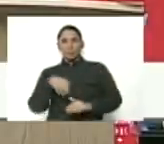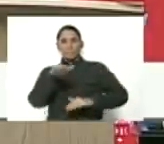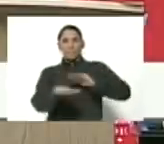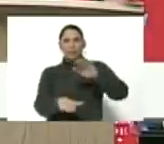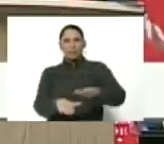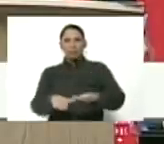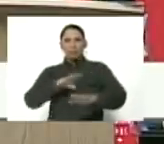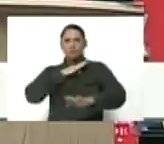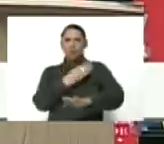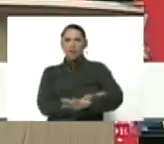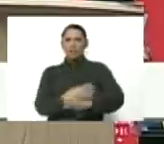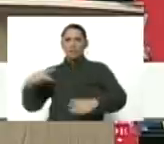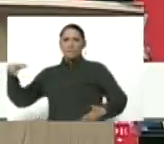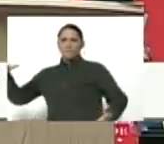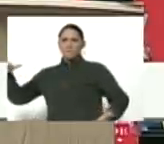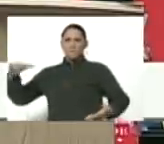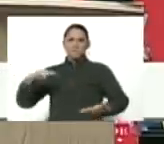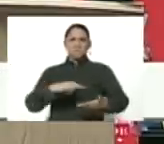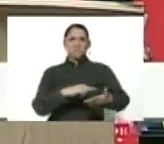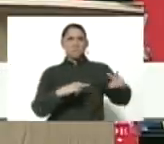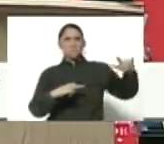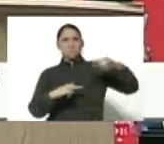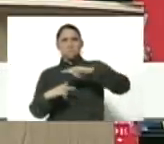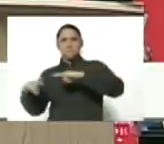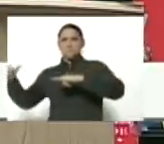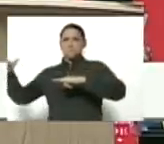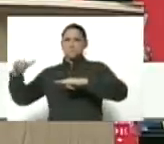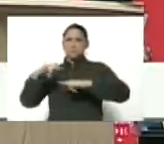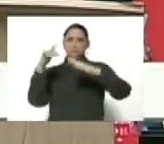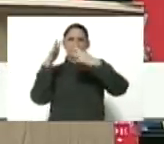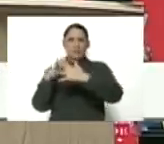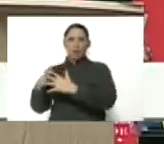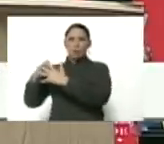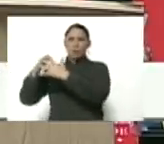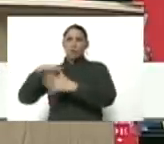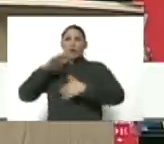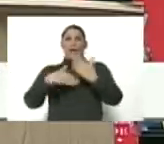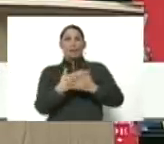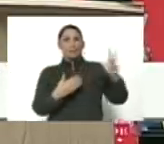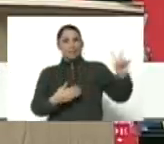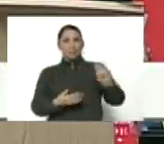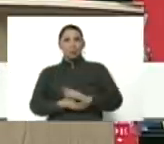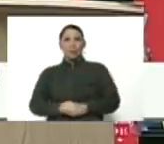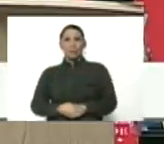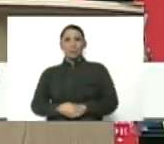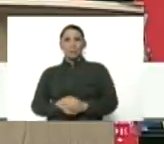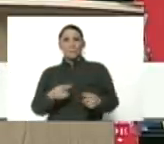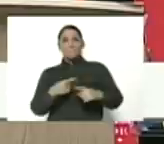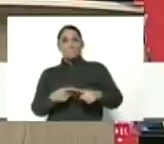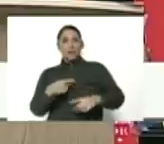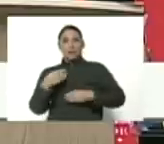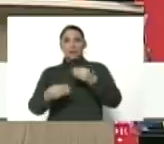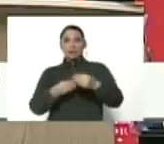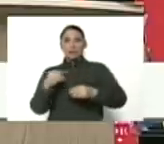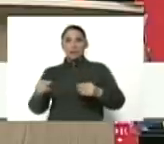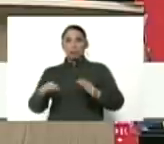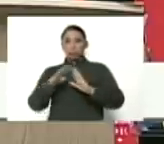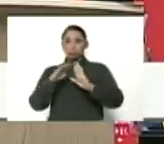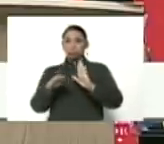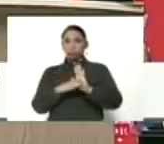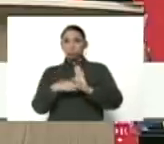que llegaran aviones de los Estados Unidos de Norteamérica y Colombia para cumplir con las